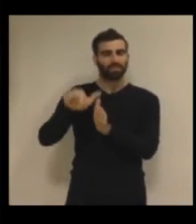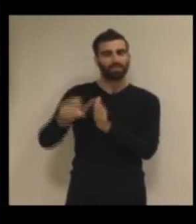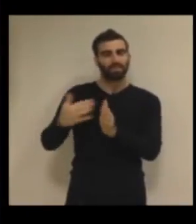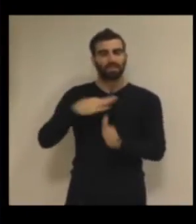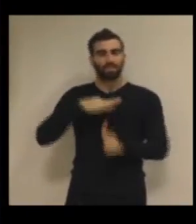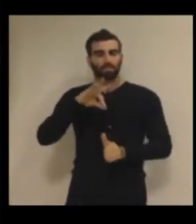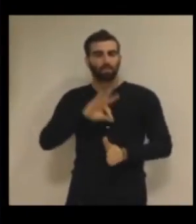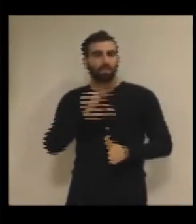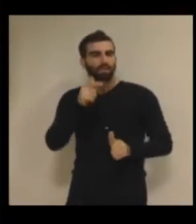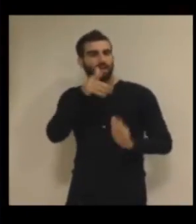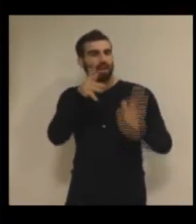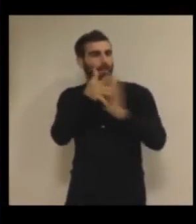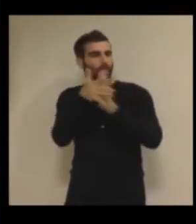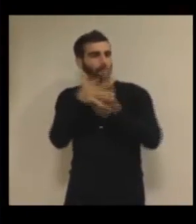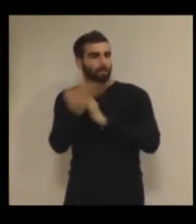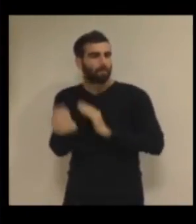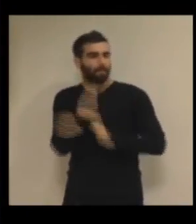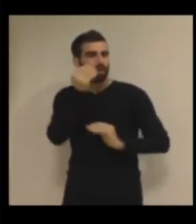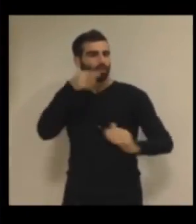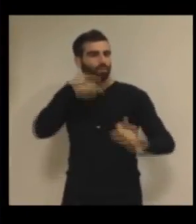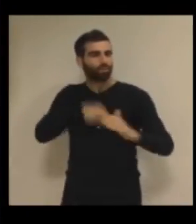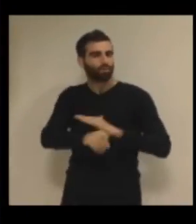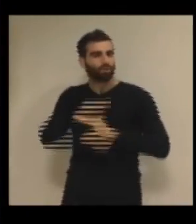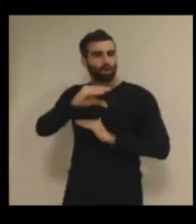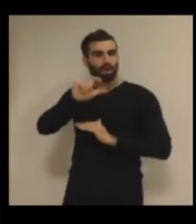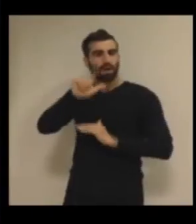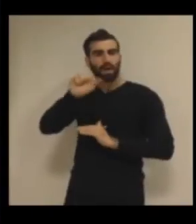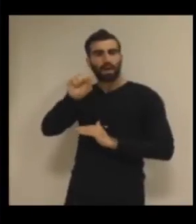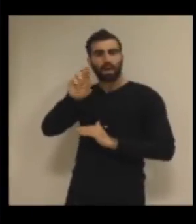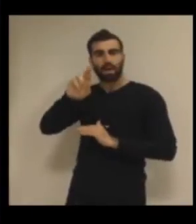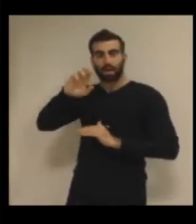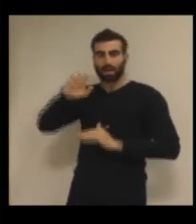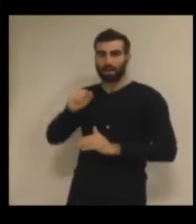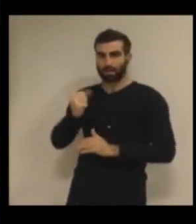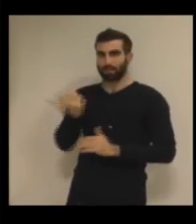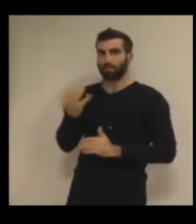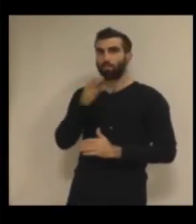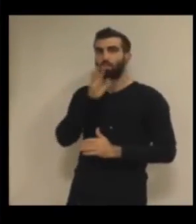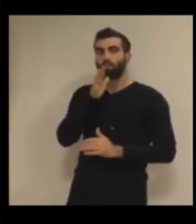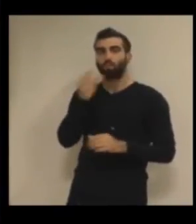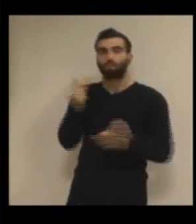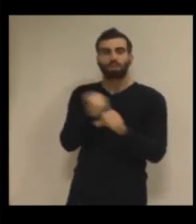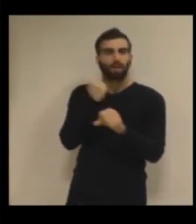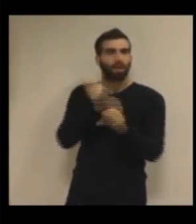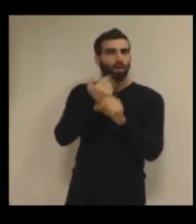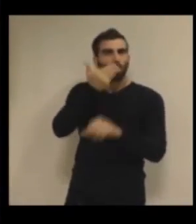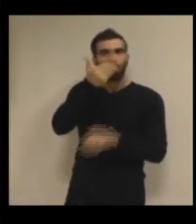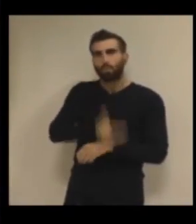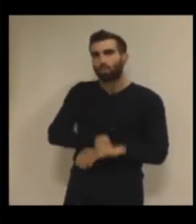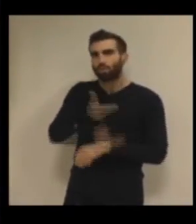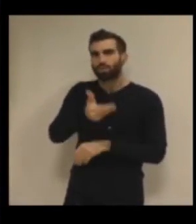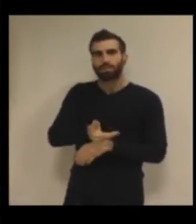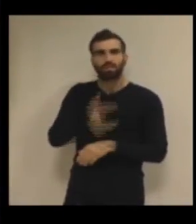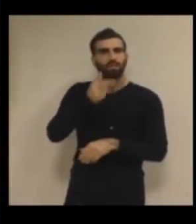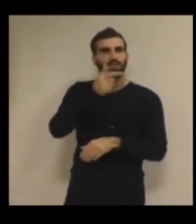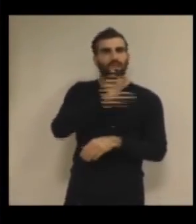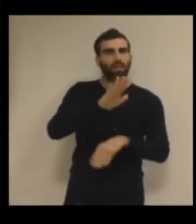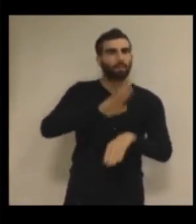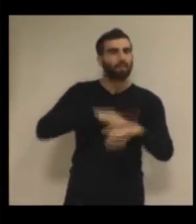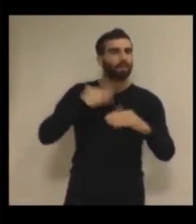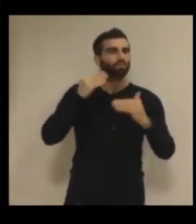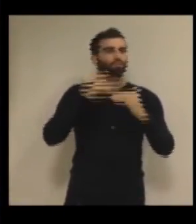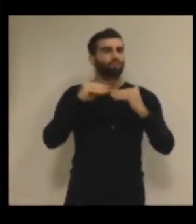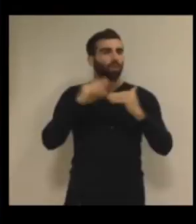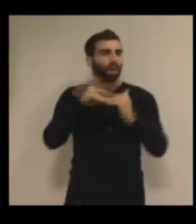más aporte Clara o Miguel Ángel, porque hay un trabajo importante de validación con los